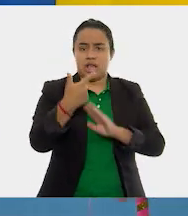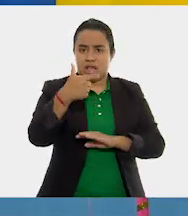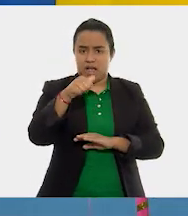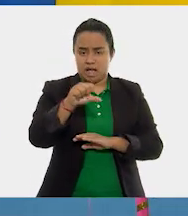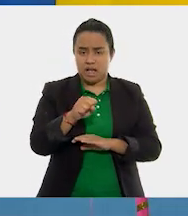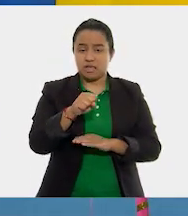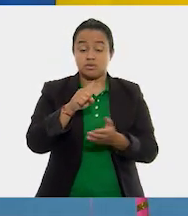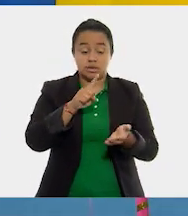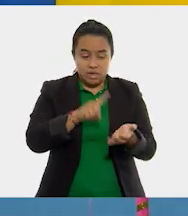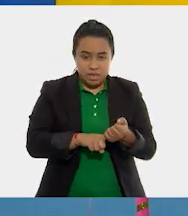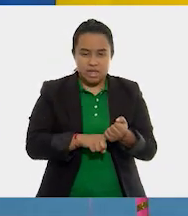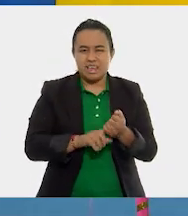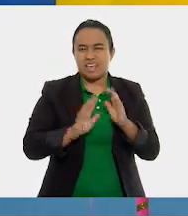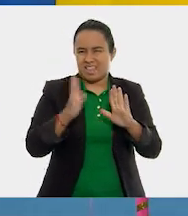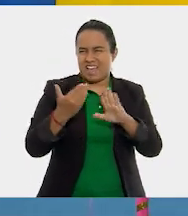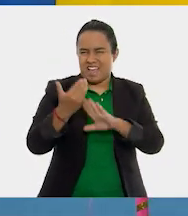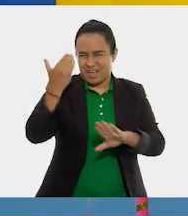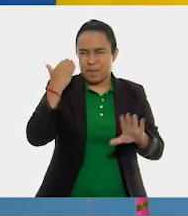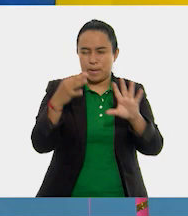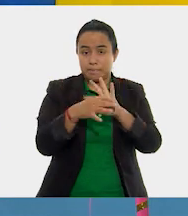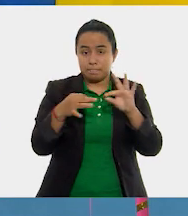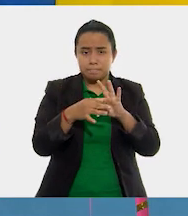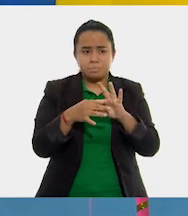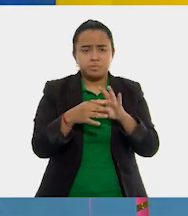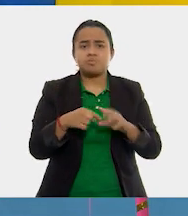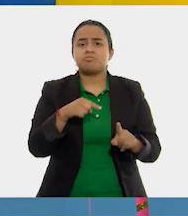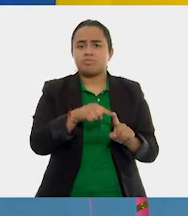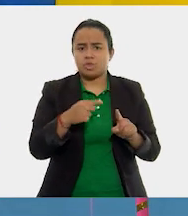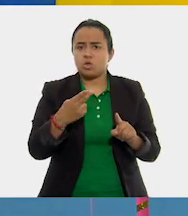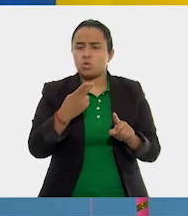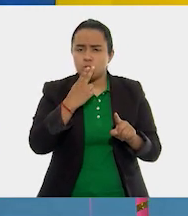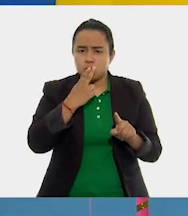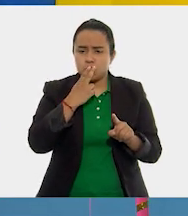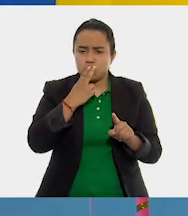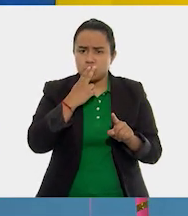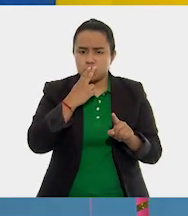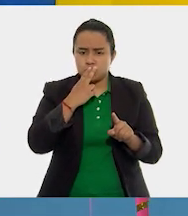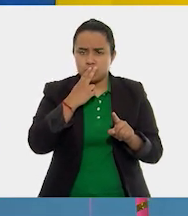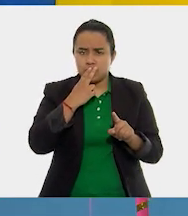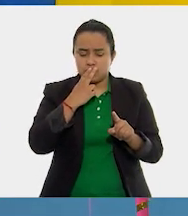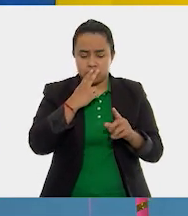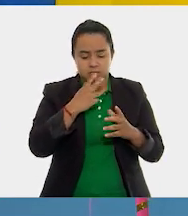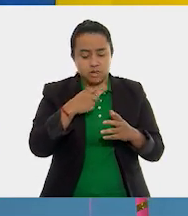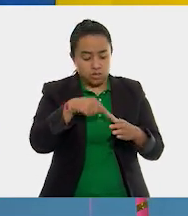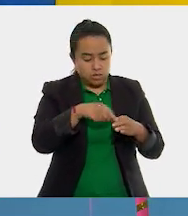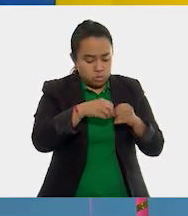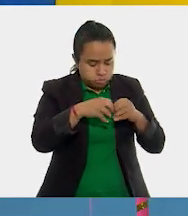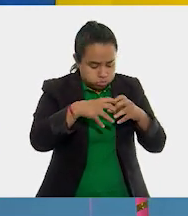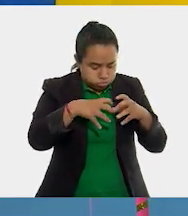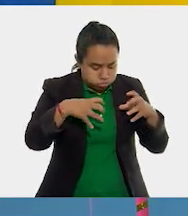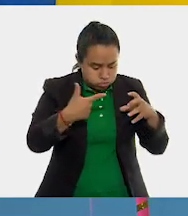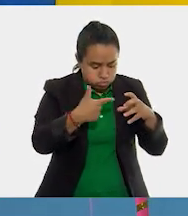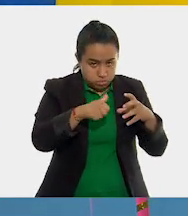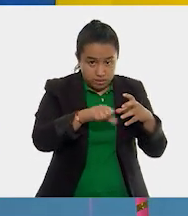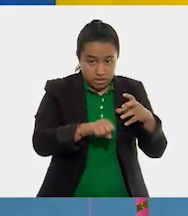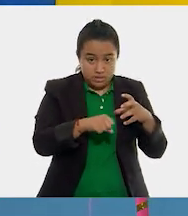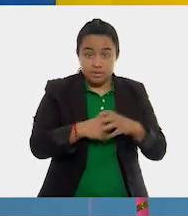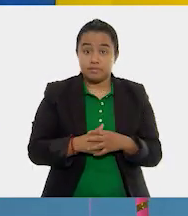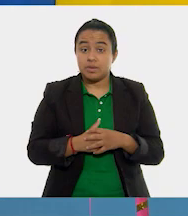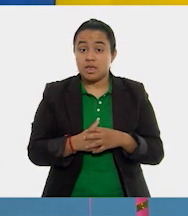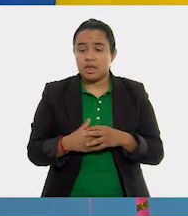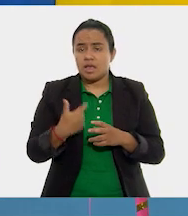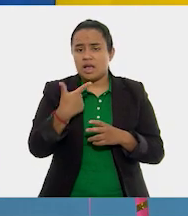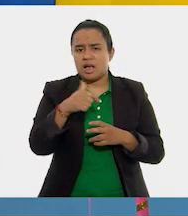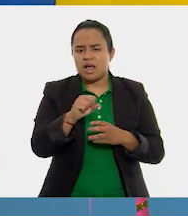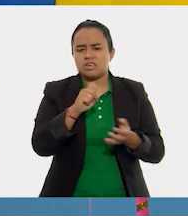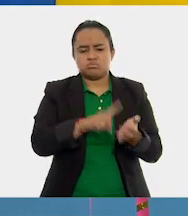son sustancias que, como ya hemos señalado, ocupan totalmente el recipiente que lo contiene. Los gases son muy